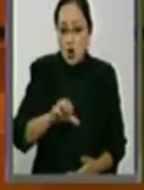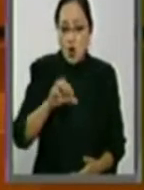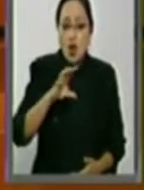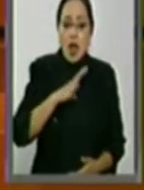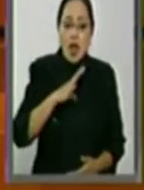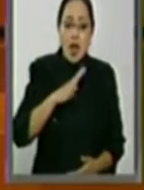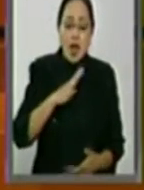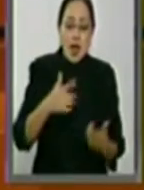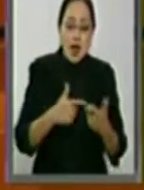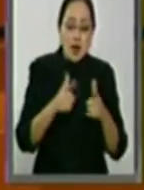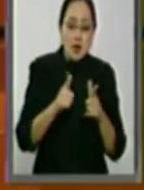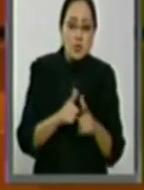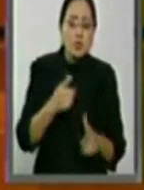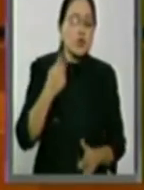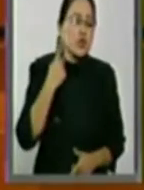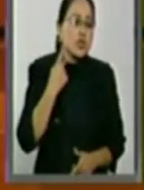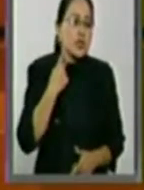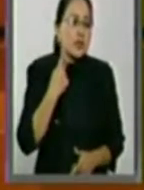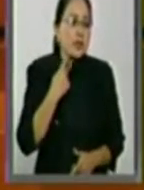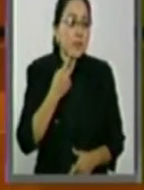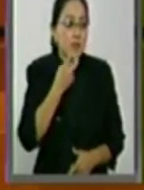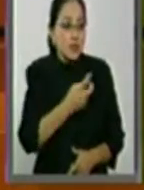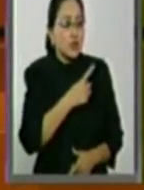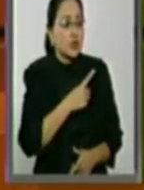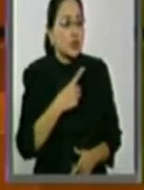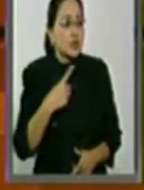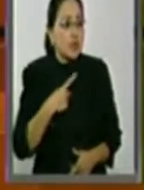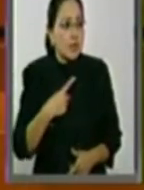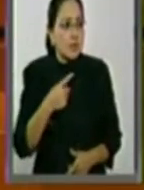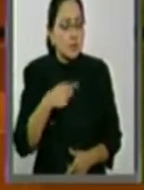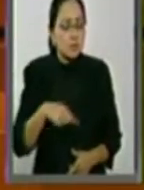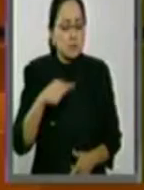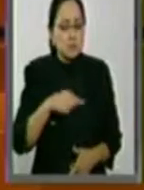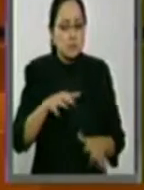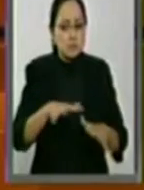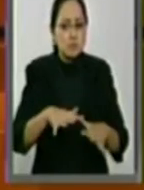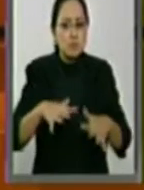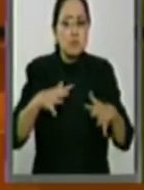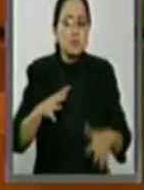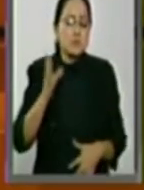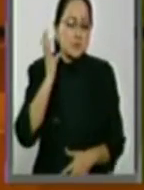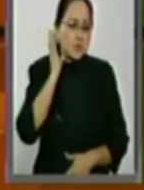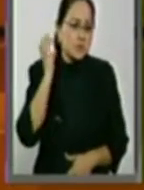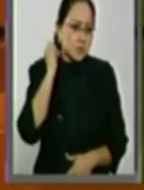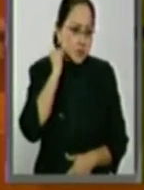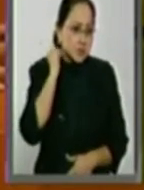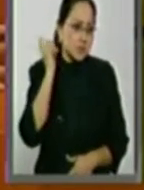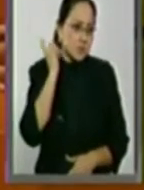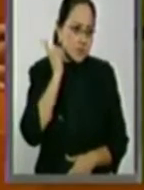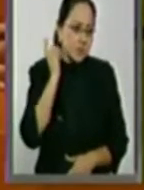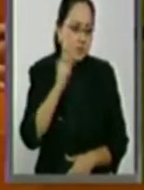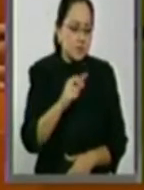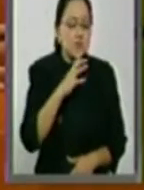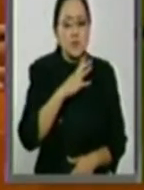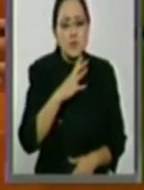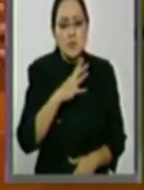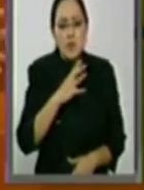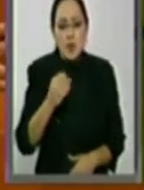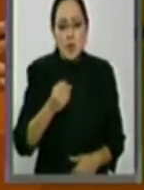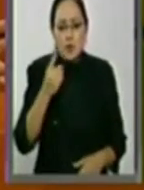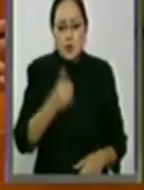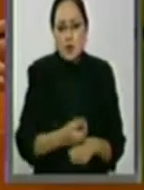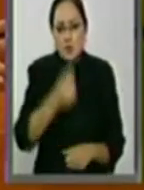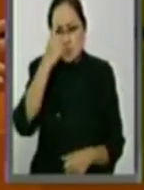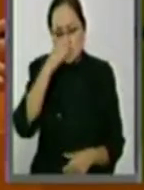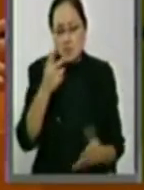política y que debiera ser una premisa para la Asamblea Constituyente, que tendrá la oportunidad de